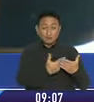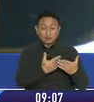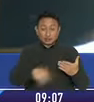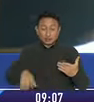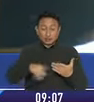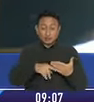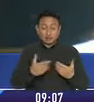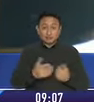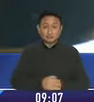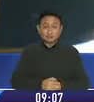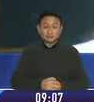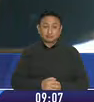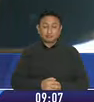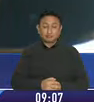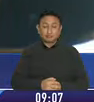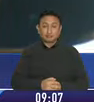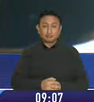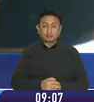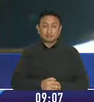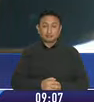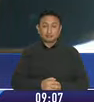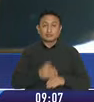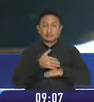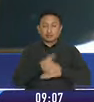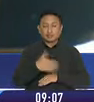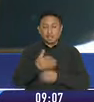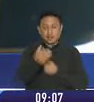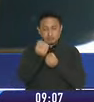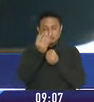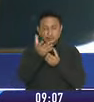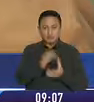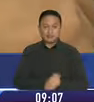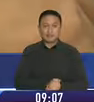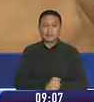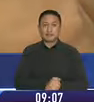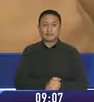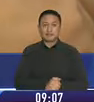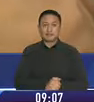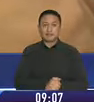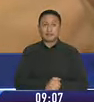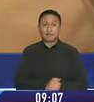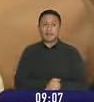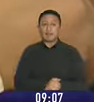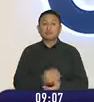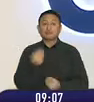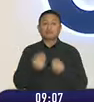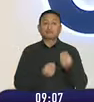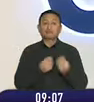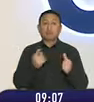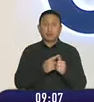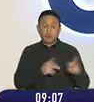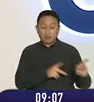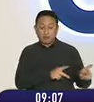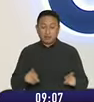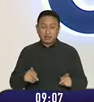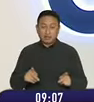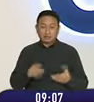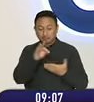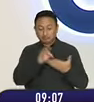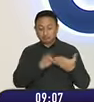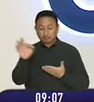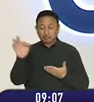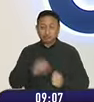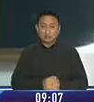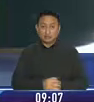operativas conoceremos en las próximas horas el primer paso será aprobar el plan operativo electoral de la